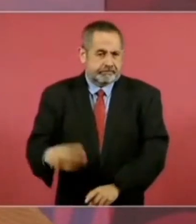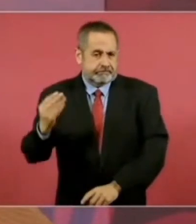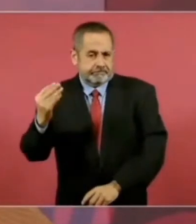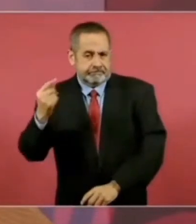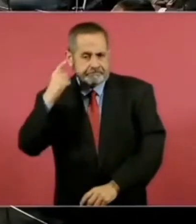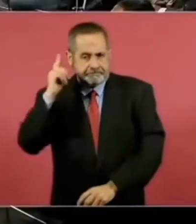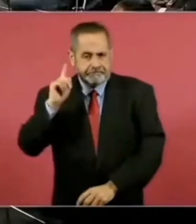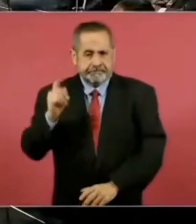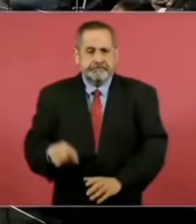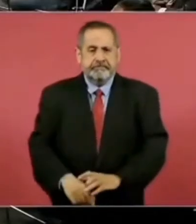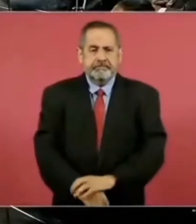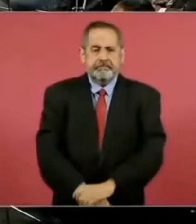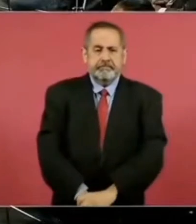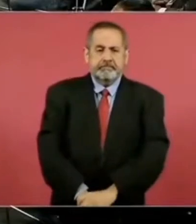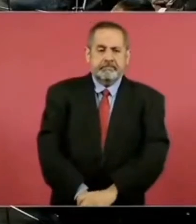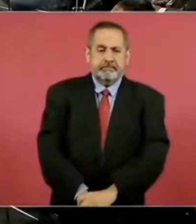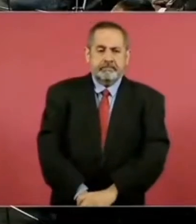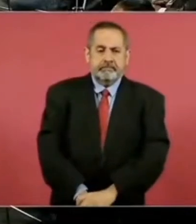interesan a los